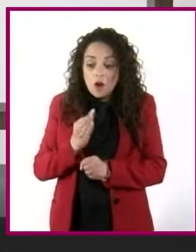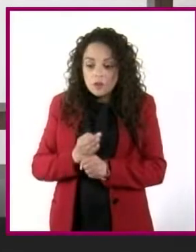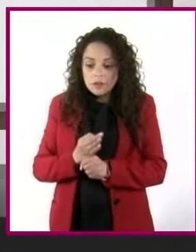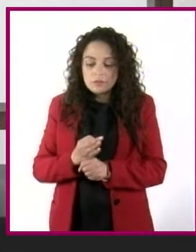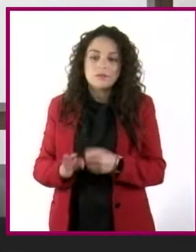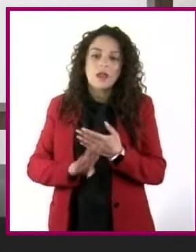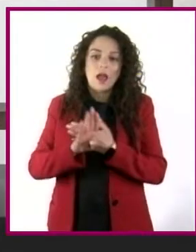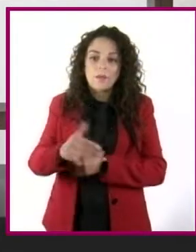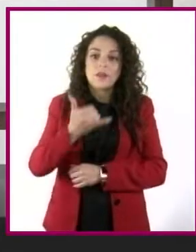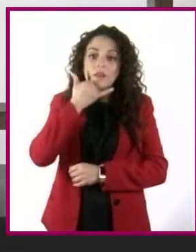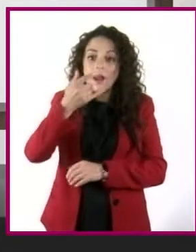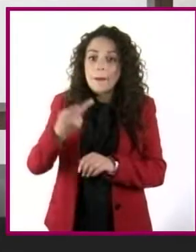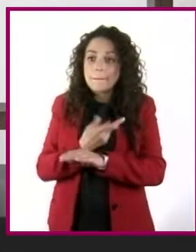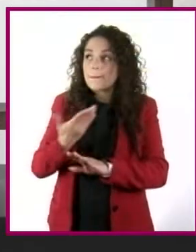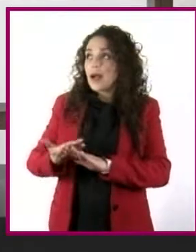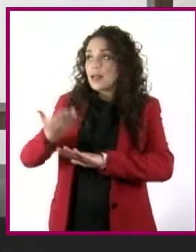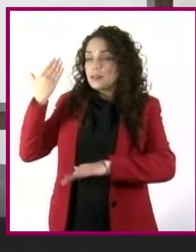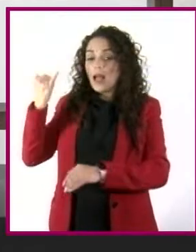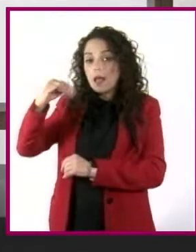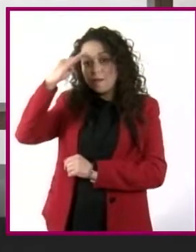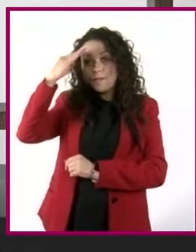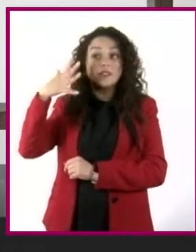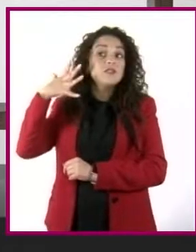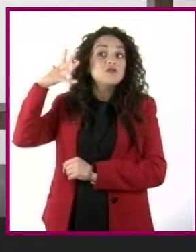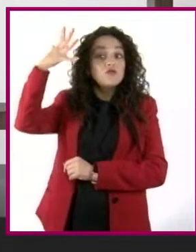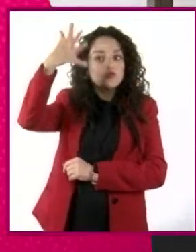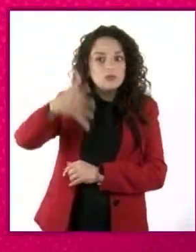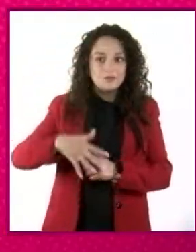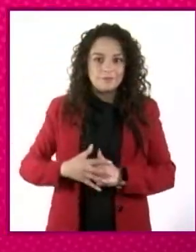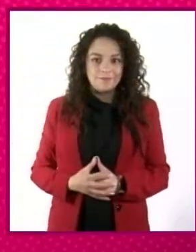del pasado y proyectar las posibilidades del futuro.